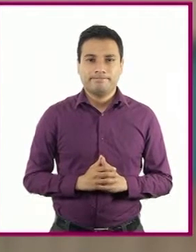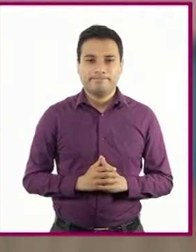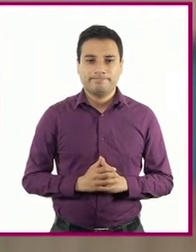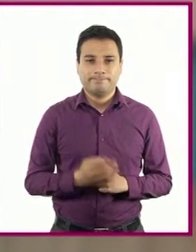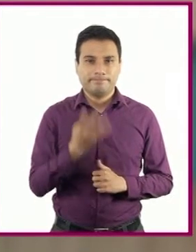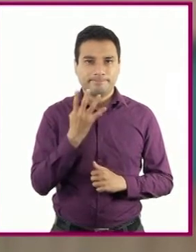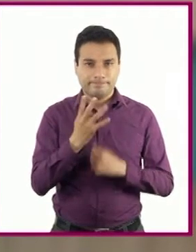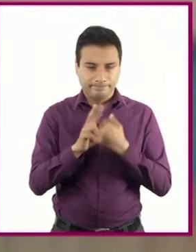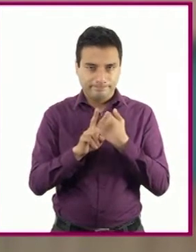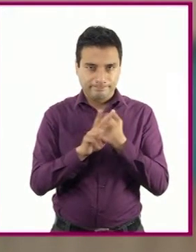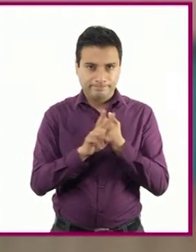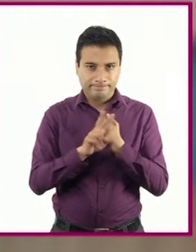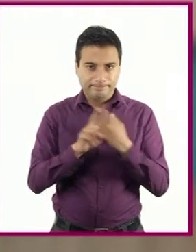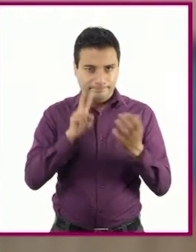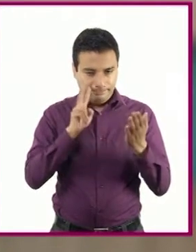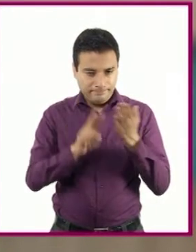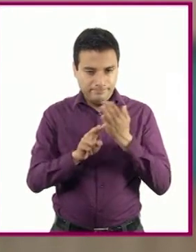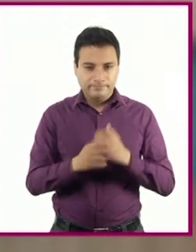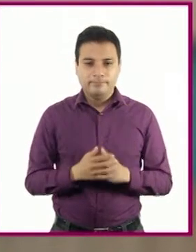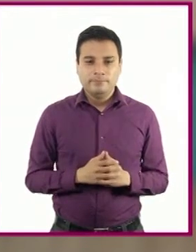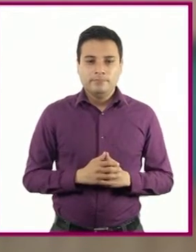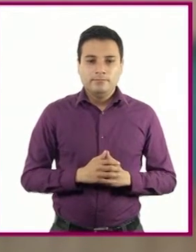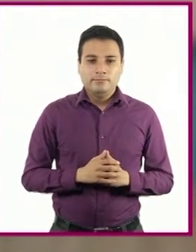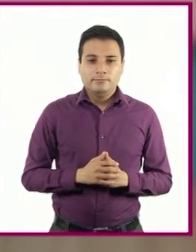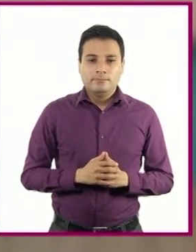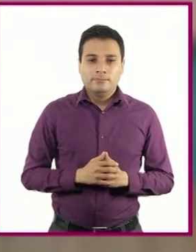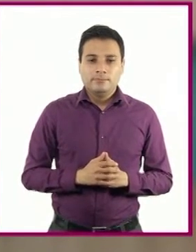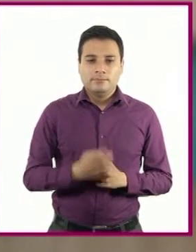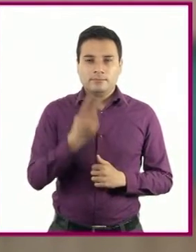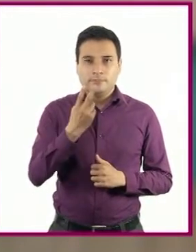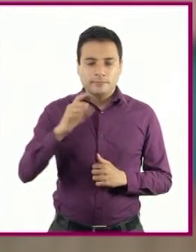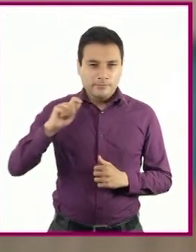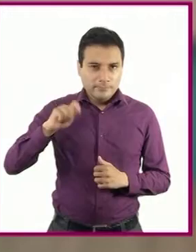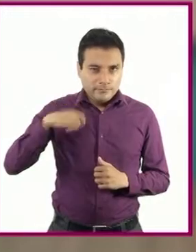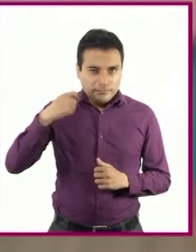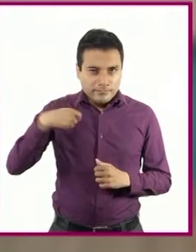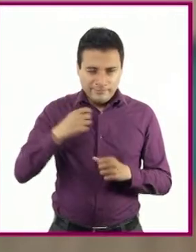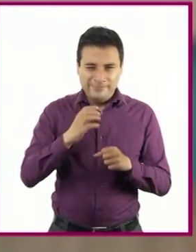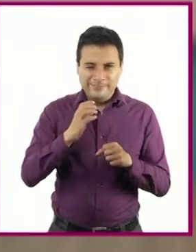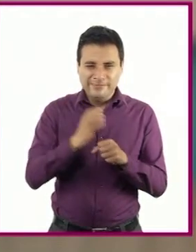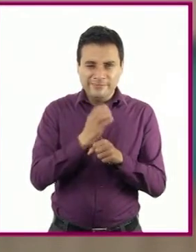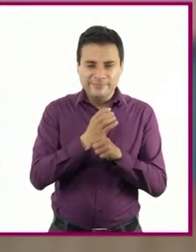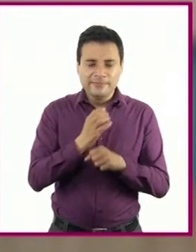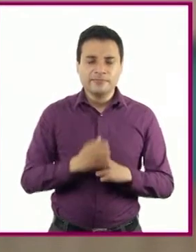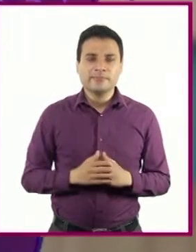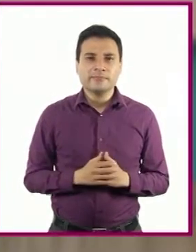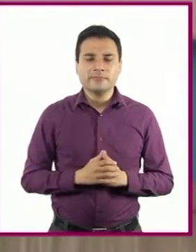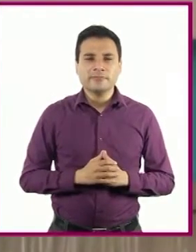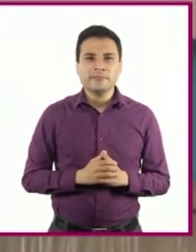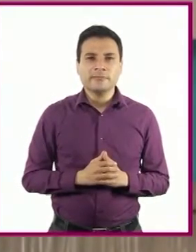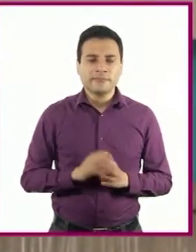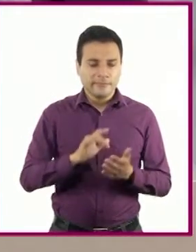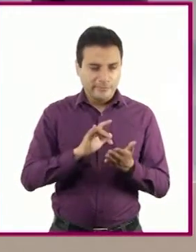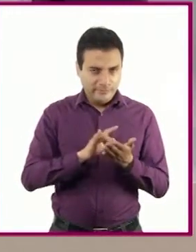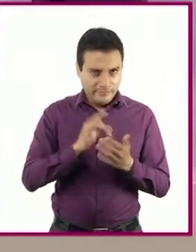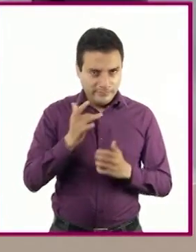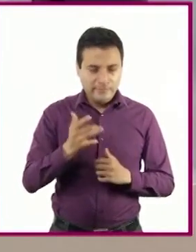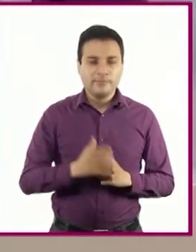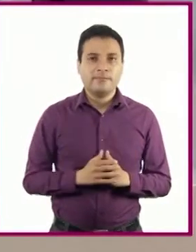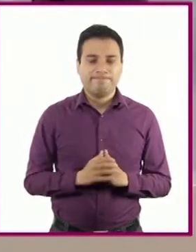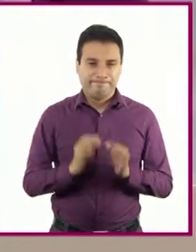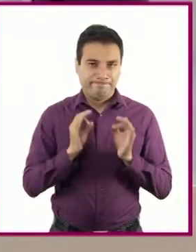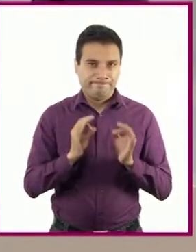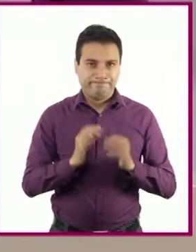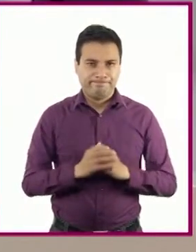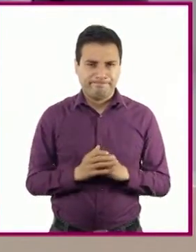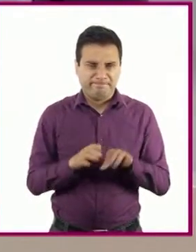4 vasos transparentes, 2 cucharas cafeteras. Aquí están. Gracias. ¿Cómo